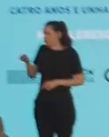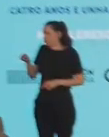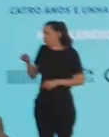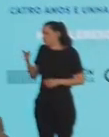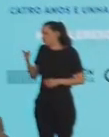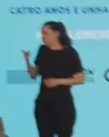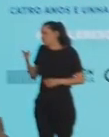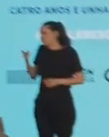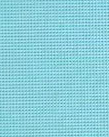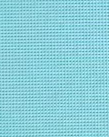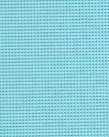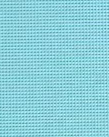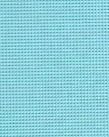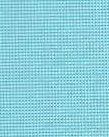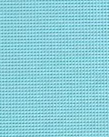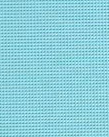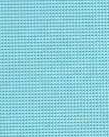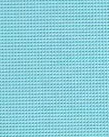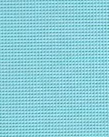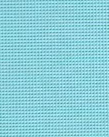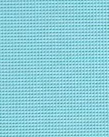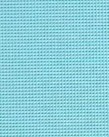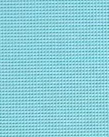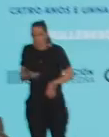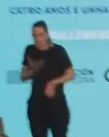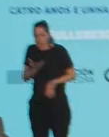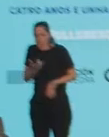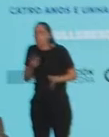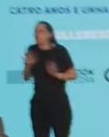Évole. No podía pensar nada parecido porque todavía no salgo de mi asombro.